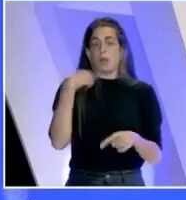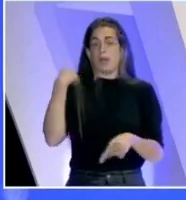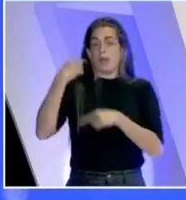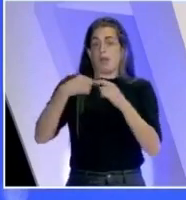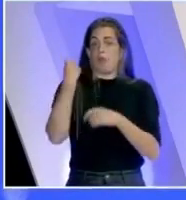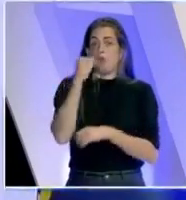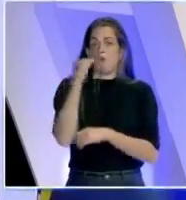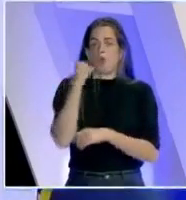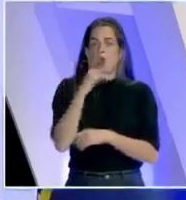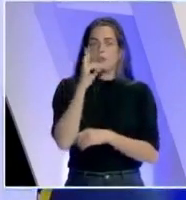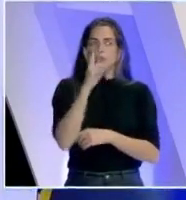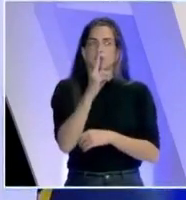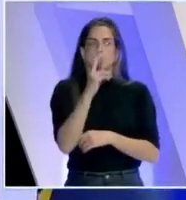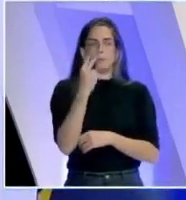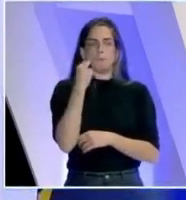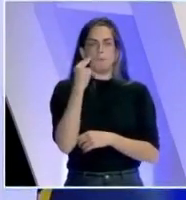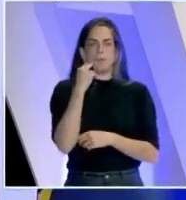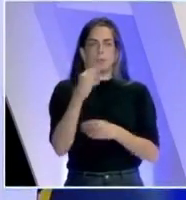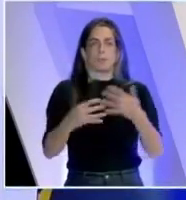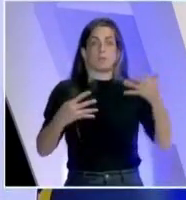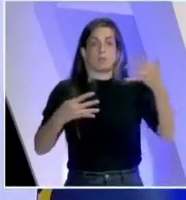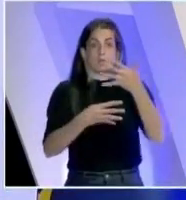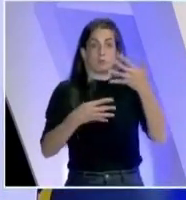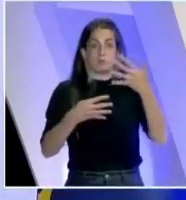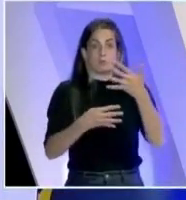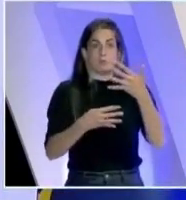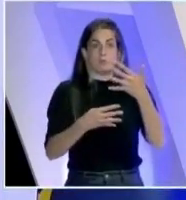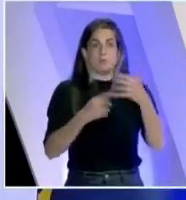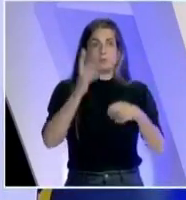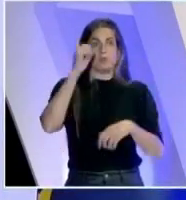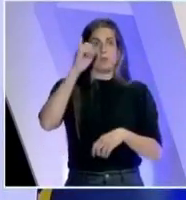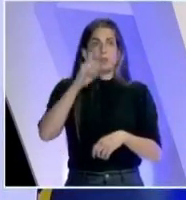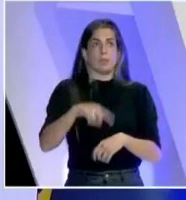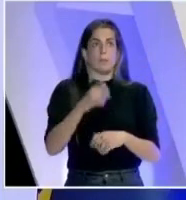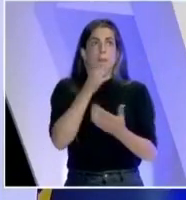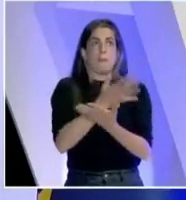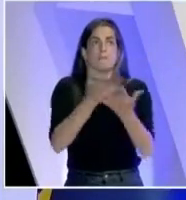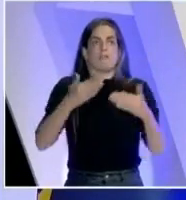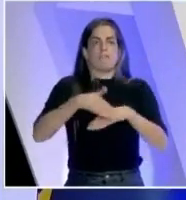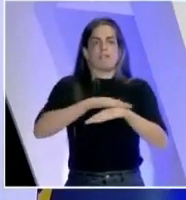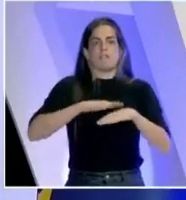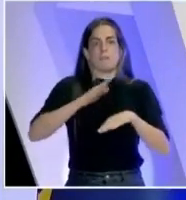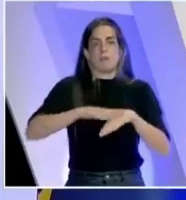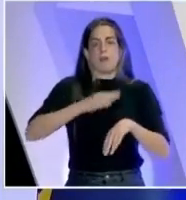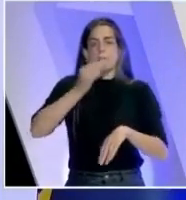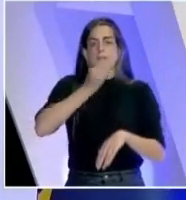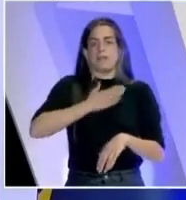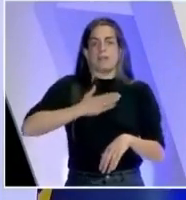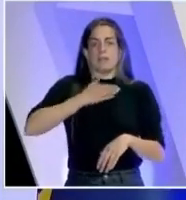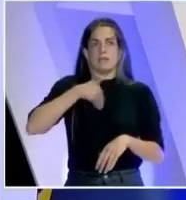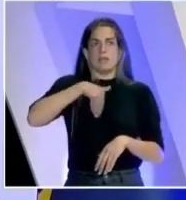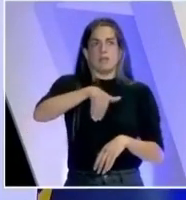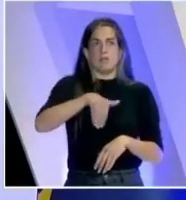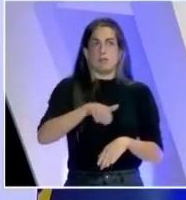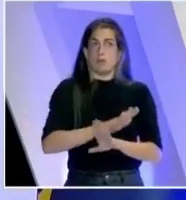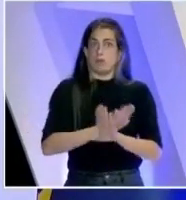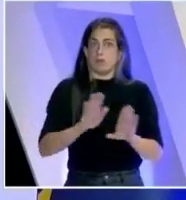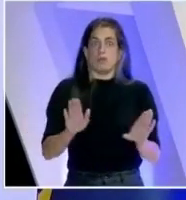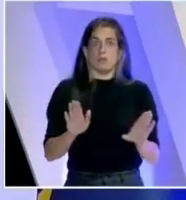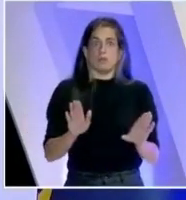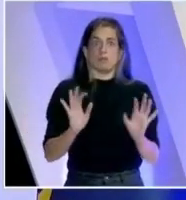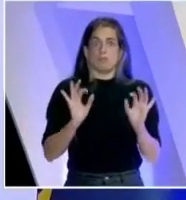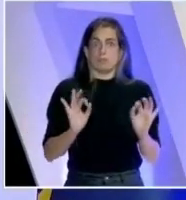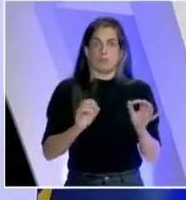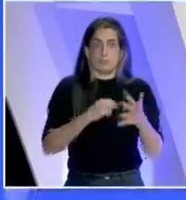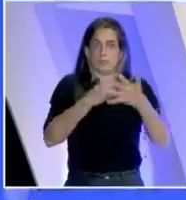más jóvenes. Y en noveno lugar, ampliar las bases de nuestro bienestar futuro. Nada más y nada menos.